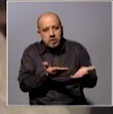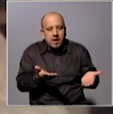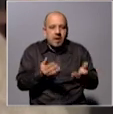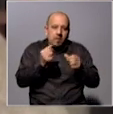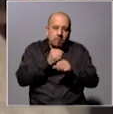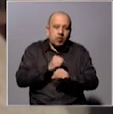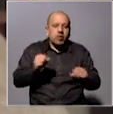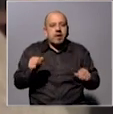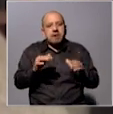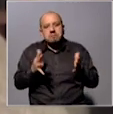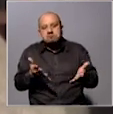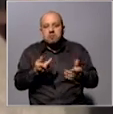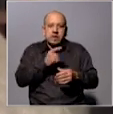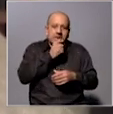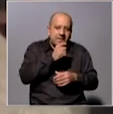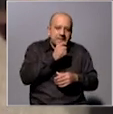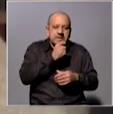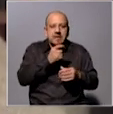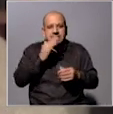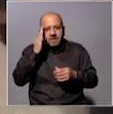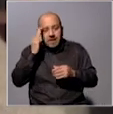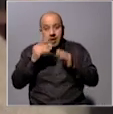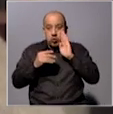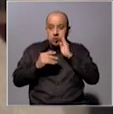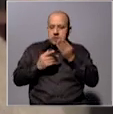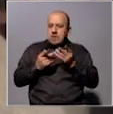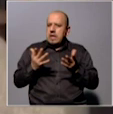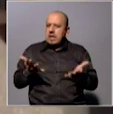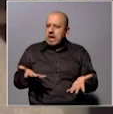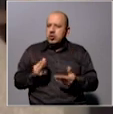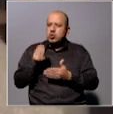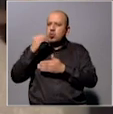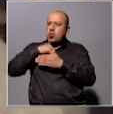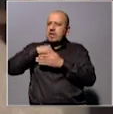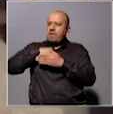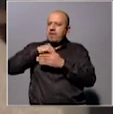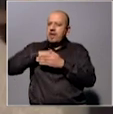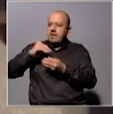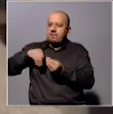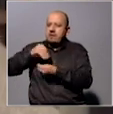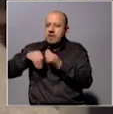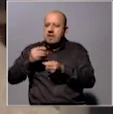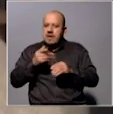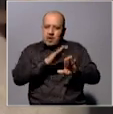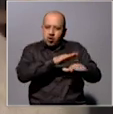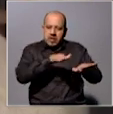poder tener una entrevista y conocer la subjetividad de una familia y la subjetividad de los niños o